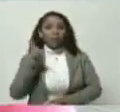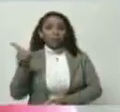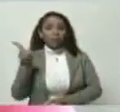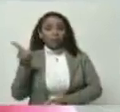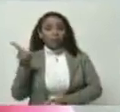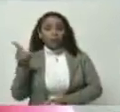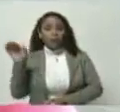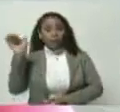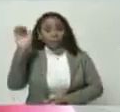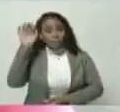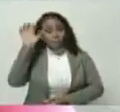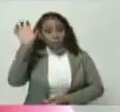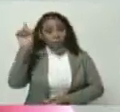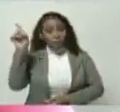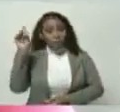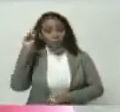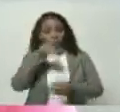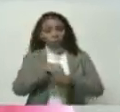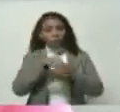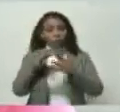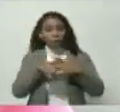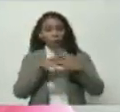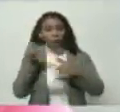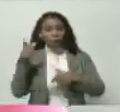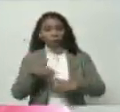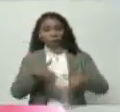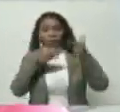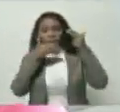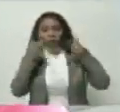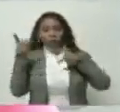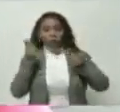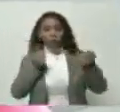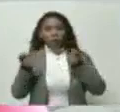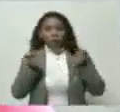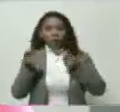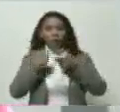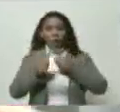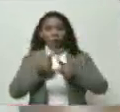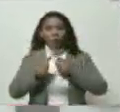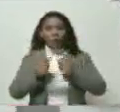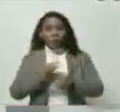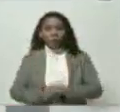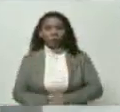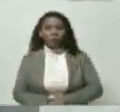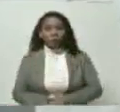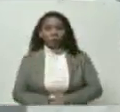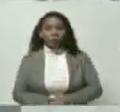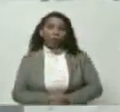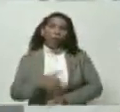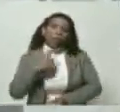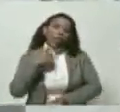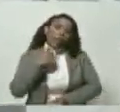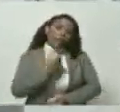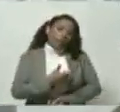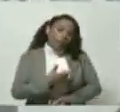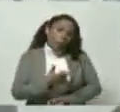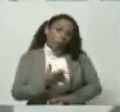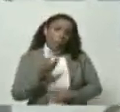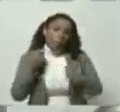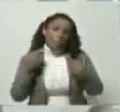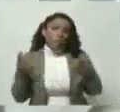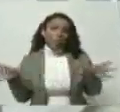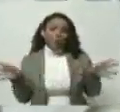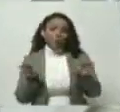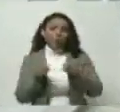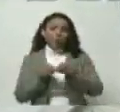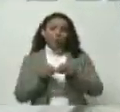de la invasión de Estados Unidos, entonces resulta ser que es un terrorista. Pues así se están manejando las cosas. Decimos, para concluir,